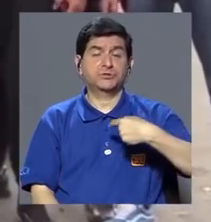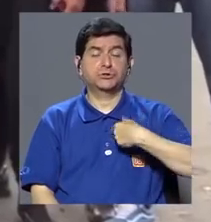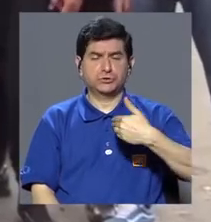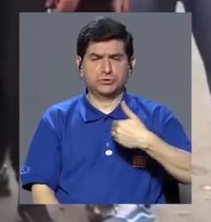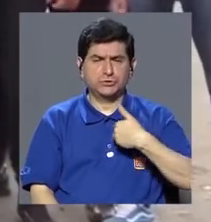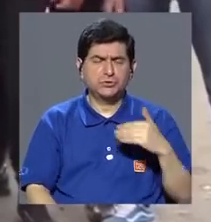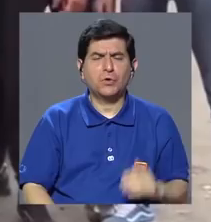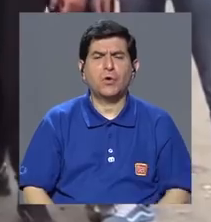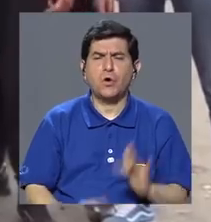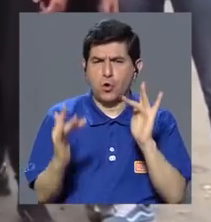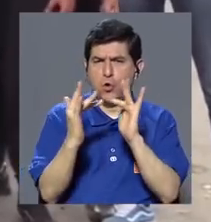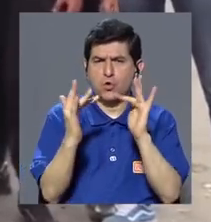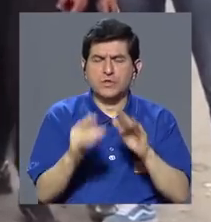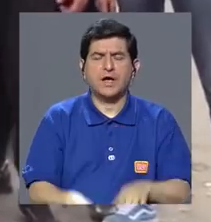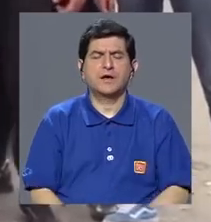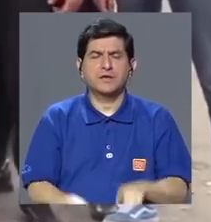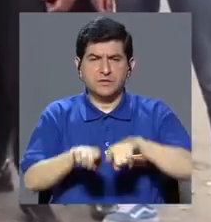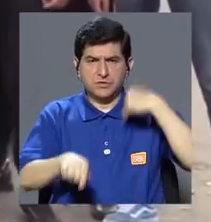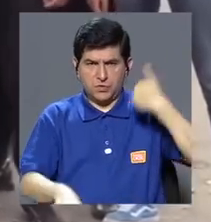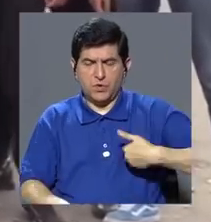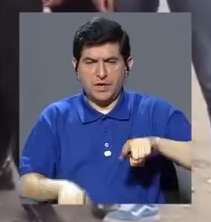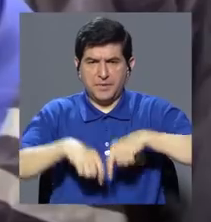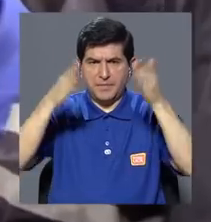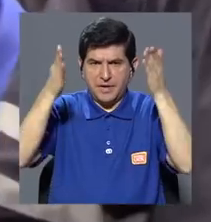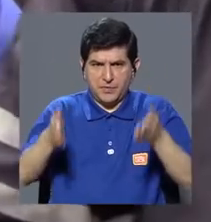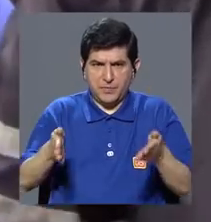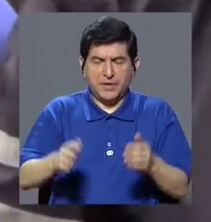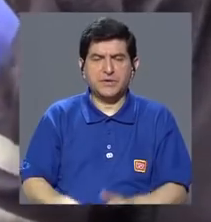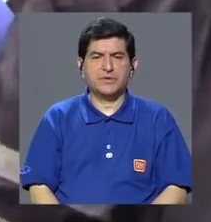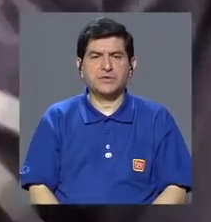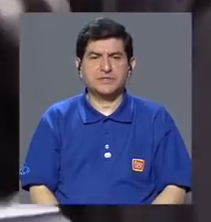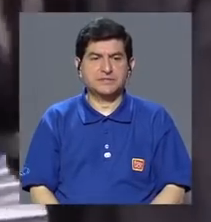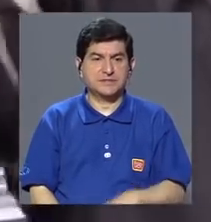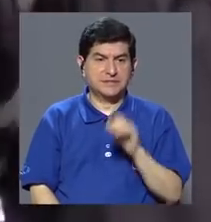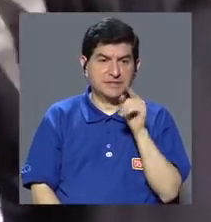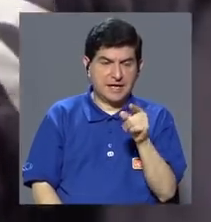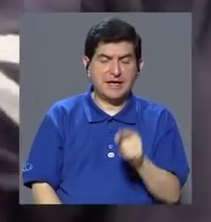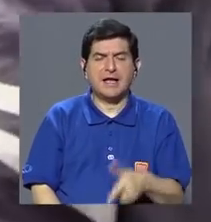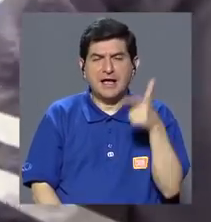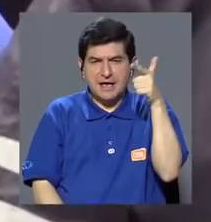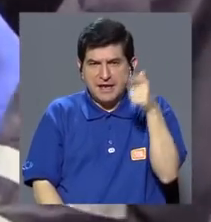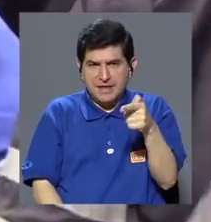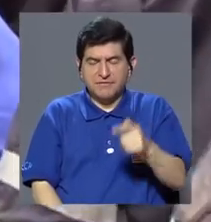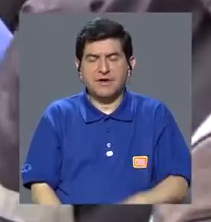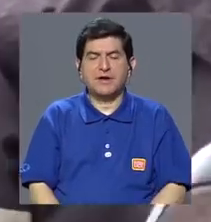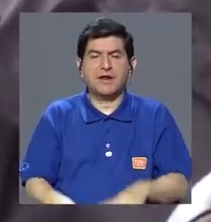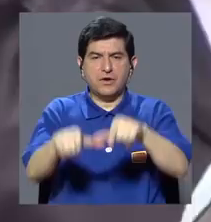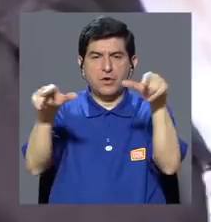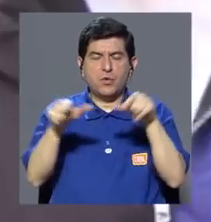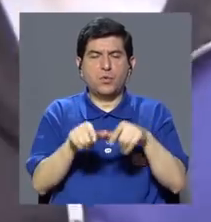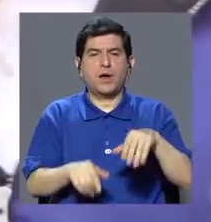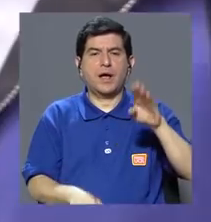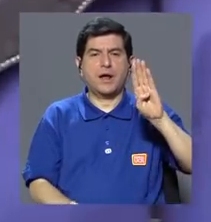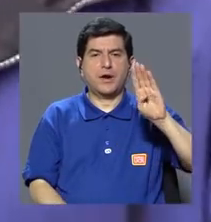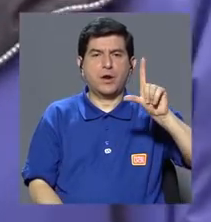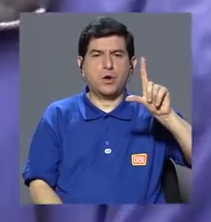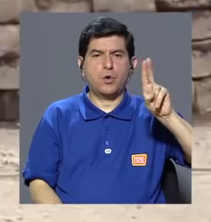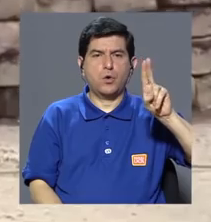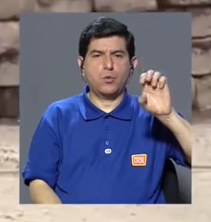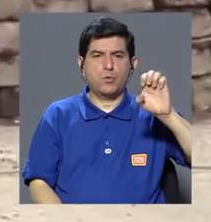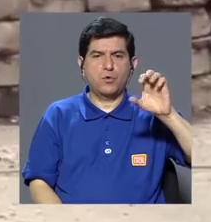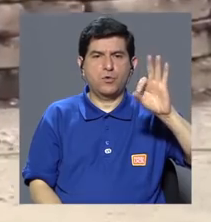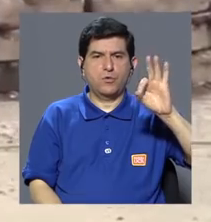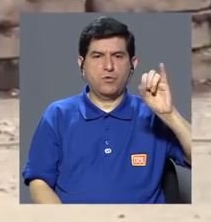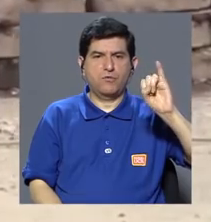acercamiento con el hermano del periodista que fue que le dispararon en bluefields ángel gaona de